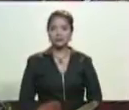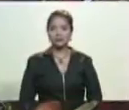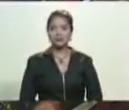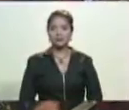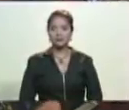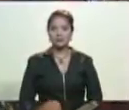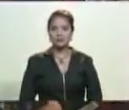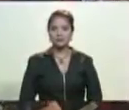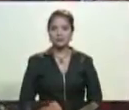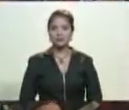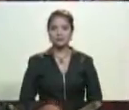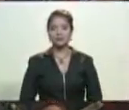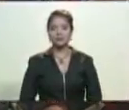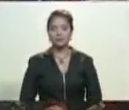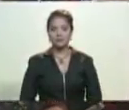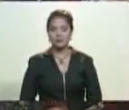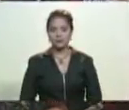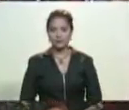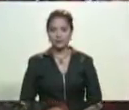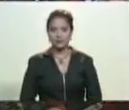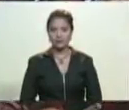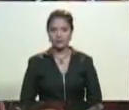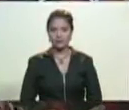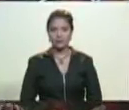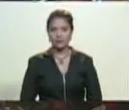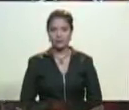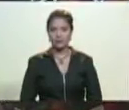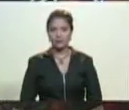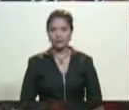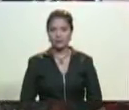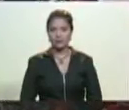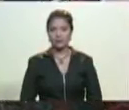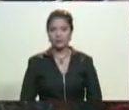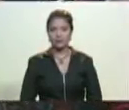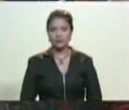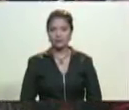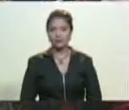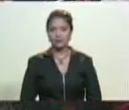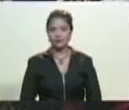Entra en vigencia el estatuto. No, lo que tiene que decir es que entren.